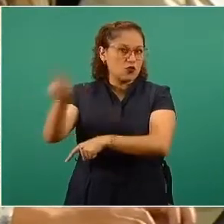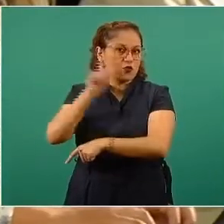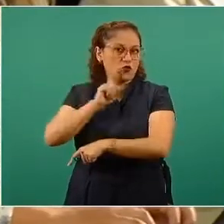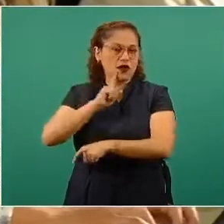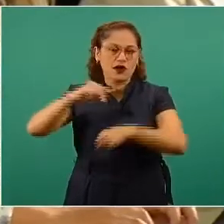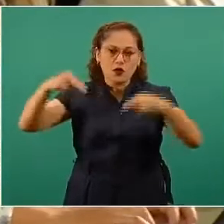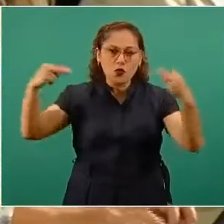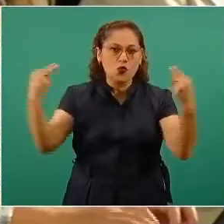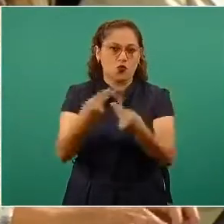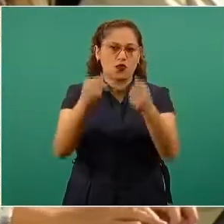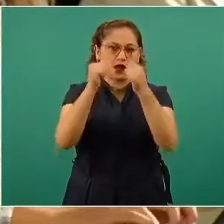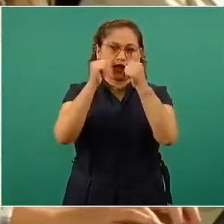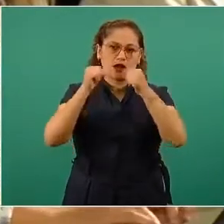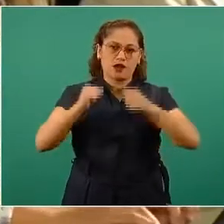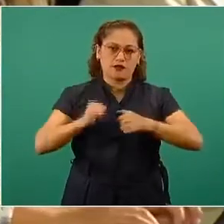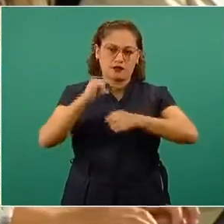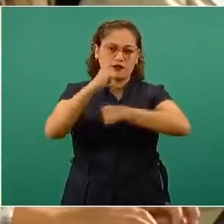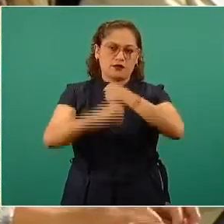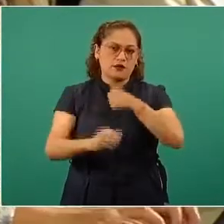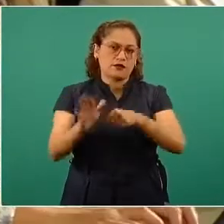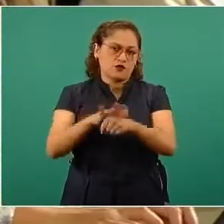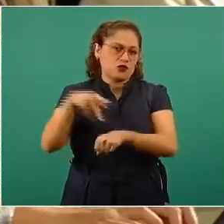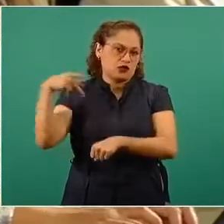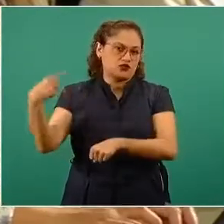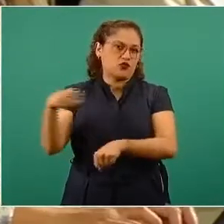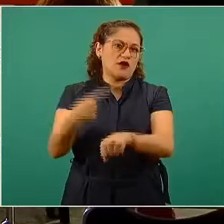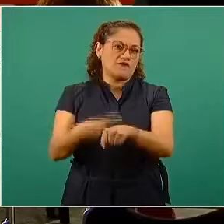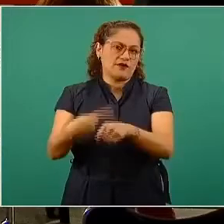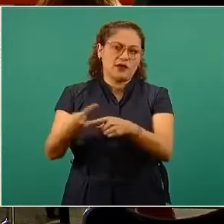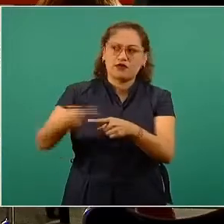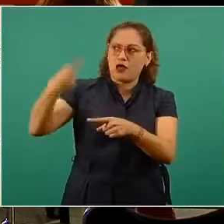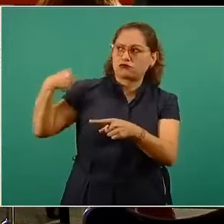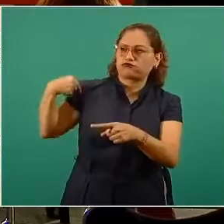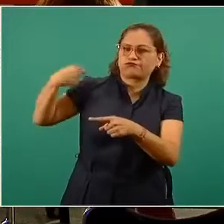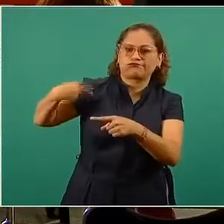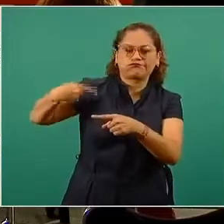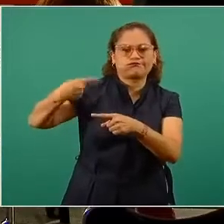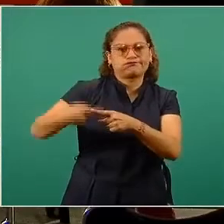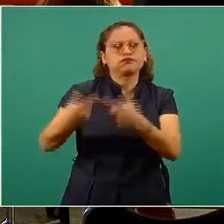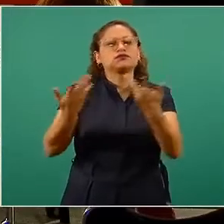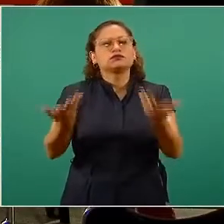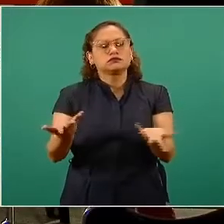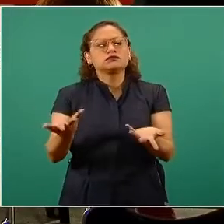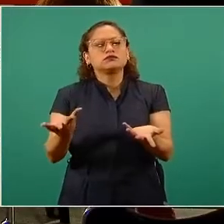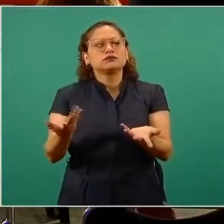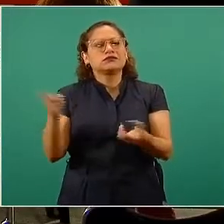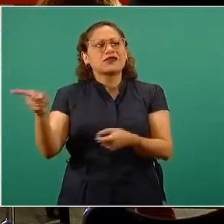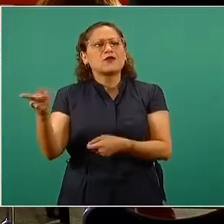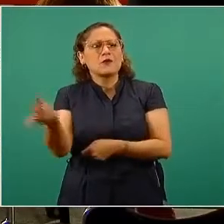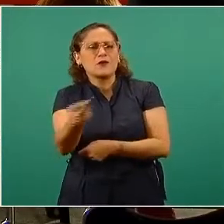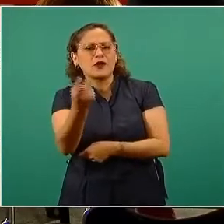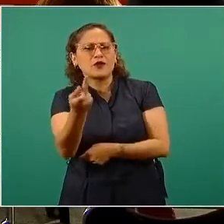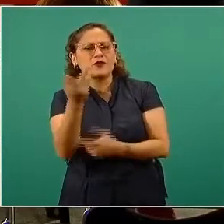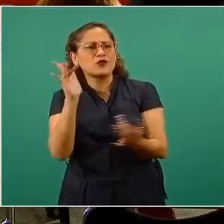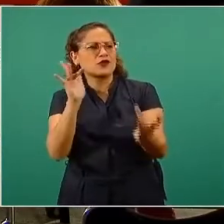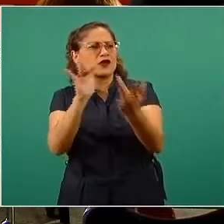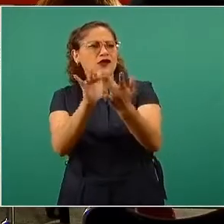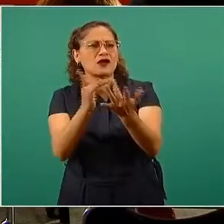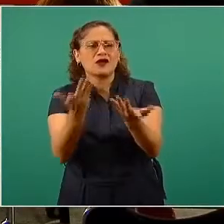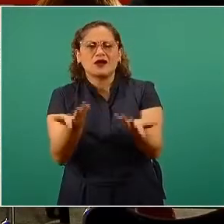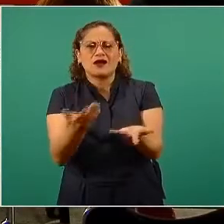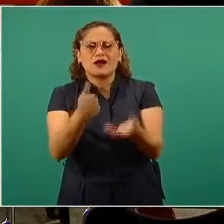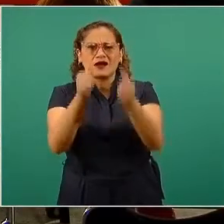una atención ya urgente, ¿no? Sobre todo pues por la situación que vienen padeciendo. ¿Dónde pueden acudir? ¿Con quién? Y que sobre todo